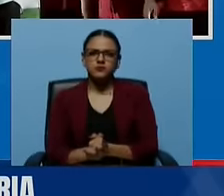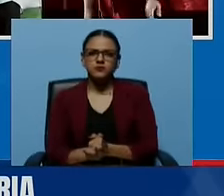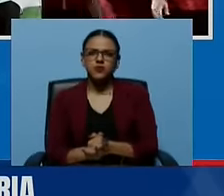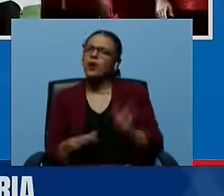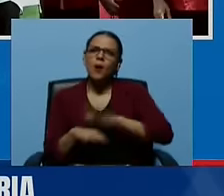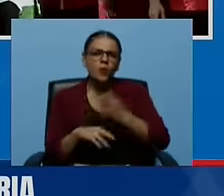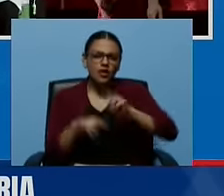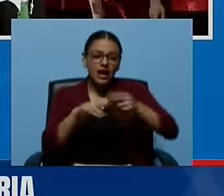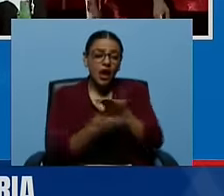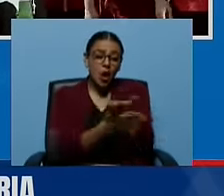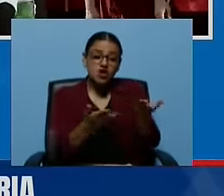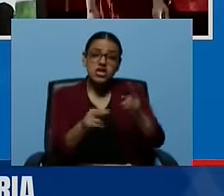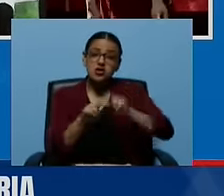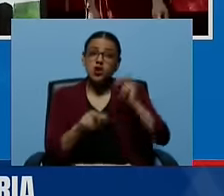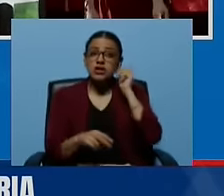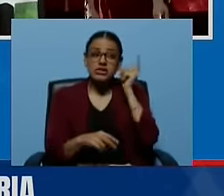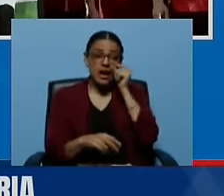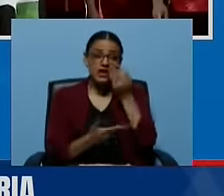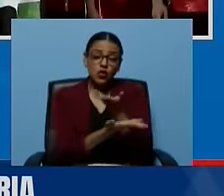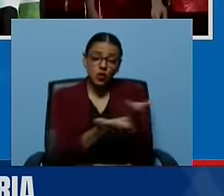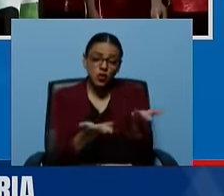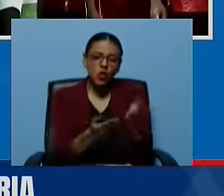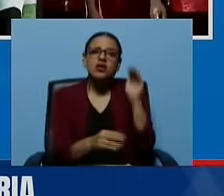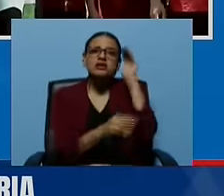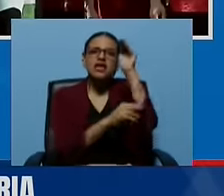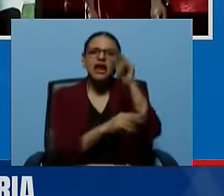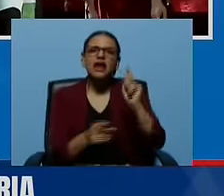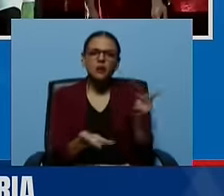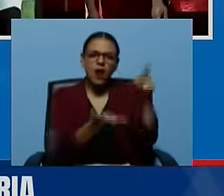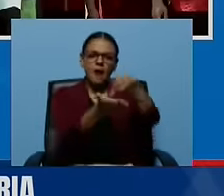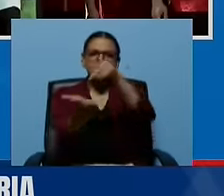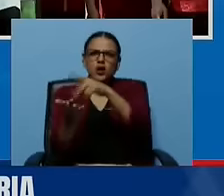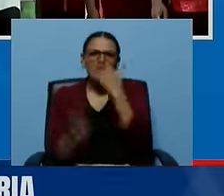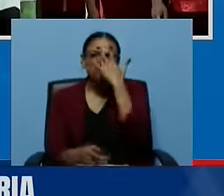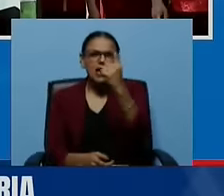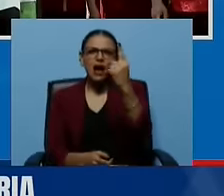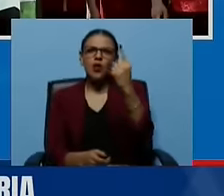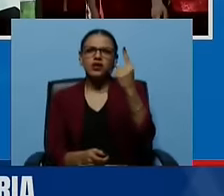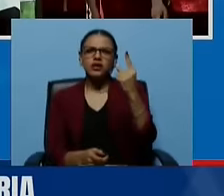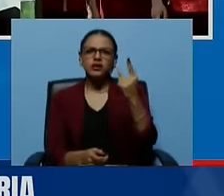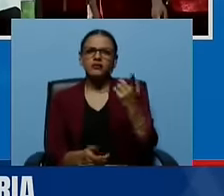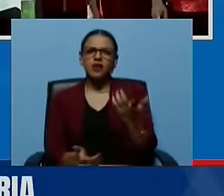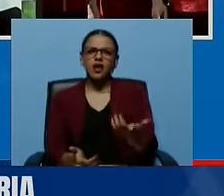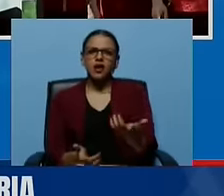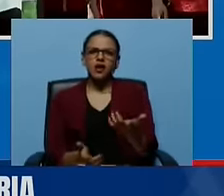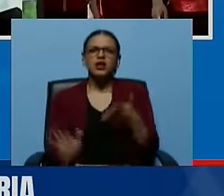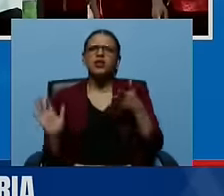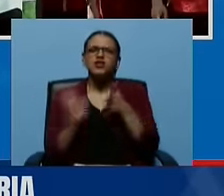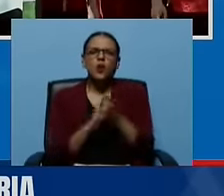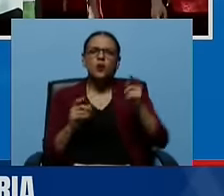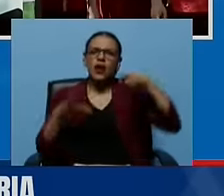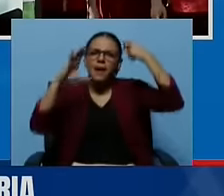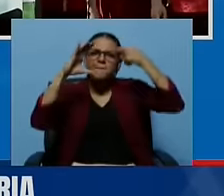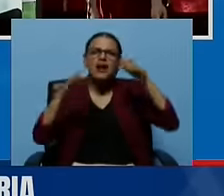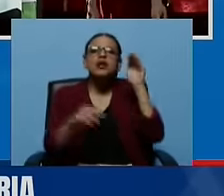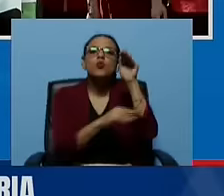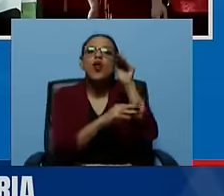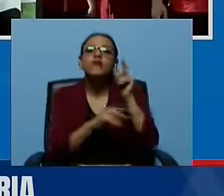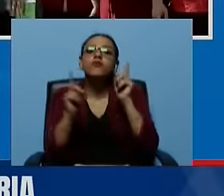Porque esos niños y niñas serán los protagonistas de las películas del